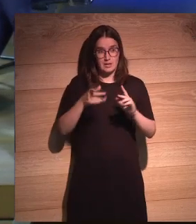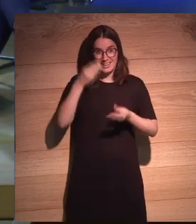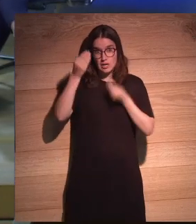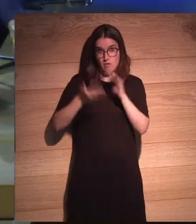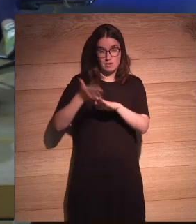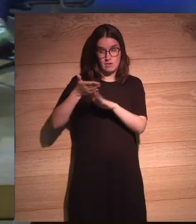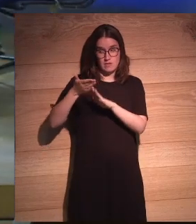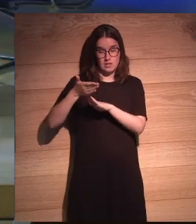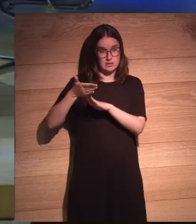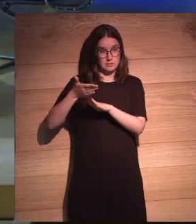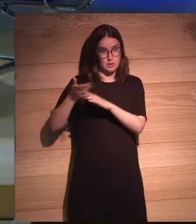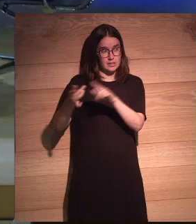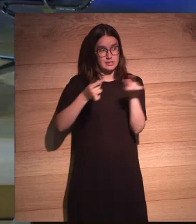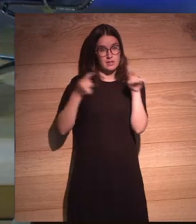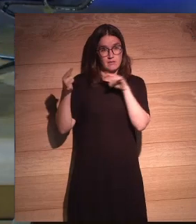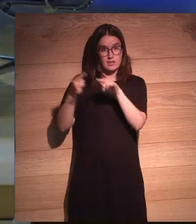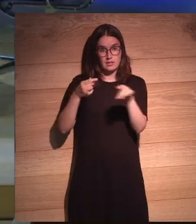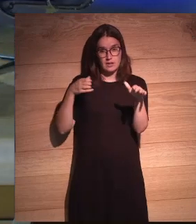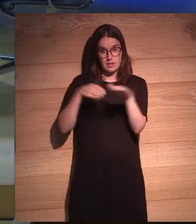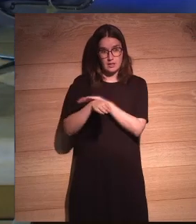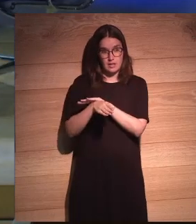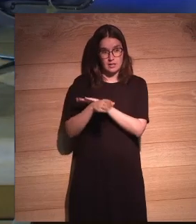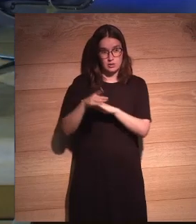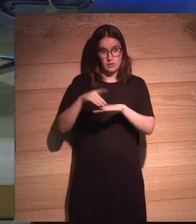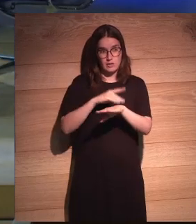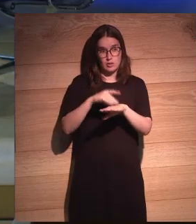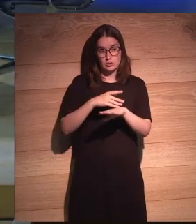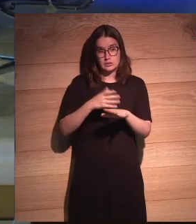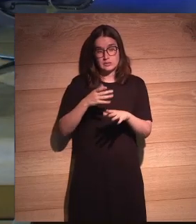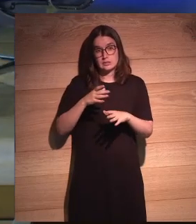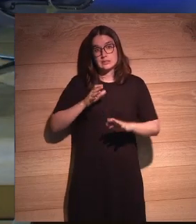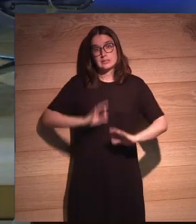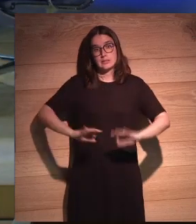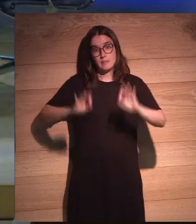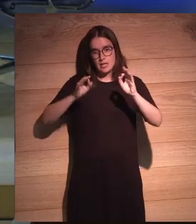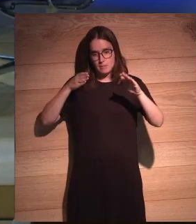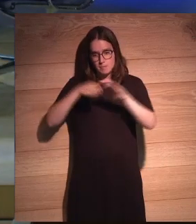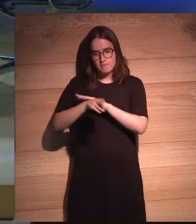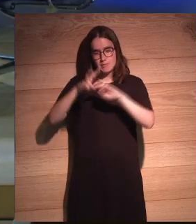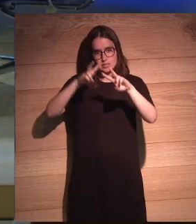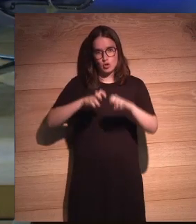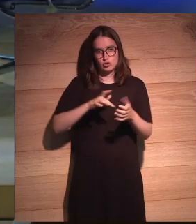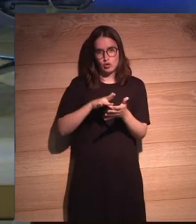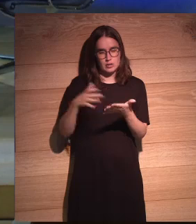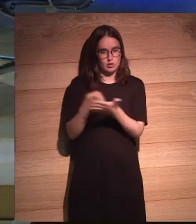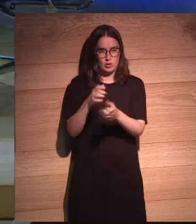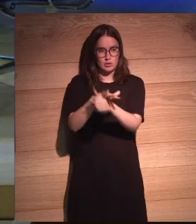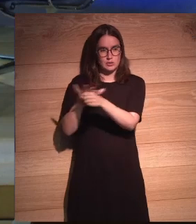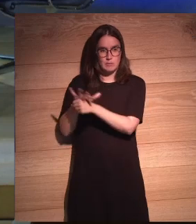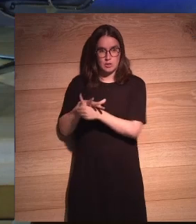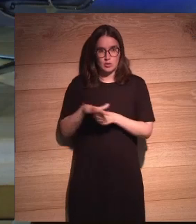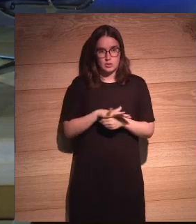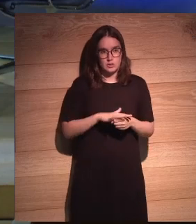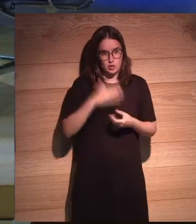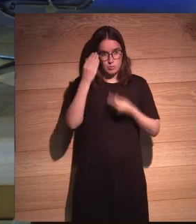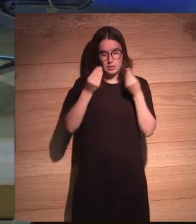que va a venir, porque ese debate de acceder a este tipo de datos, sobre todo con fines de investigación, está ocurriendo en todos los ámbitos y